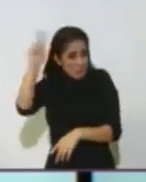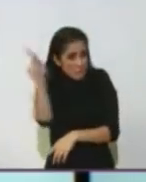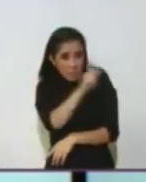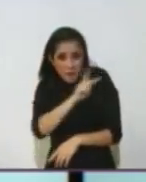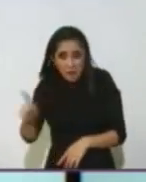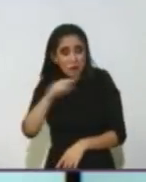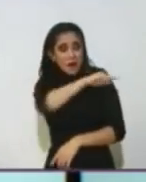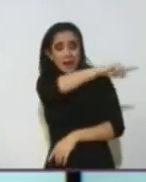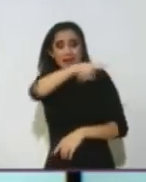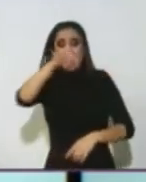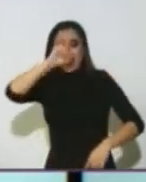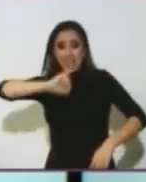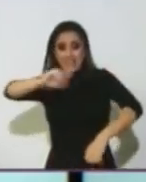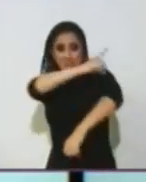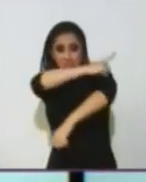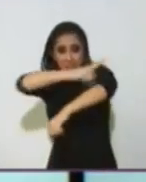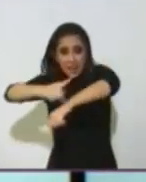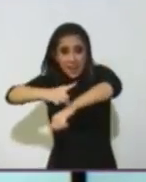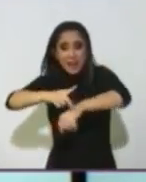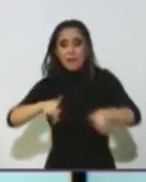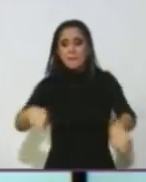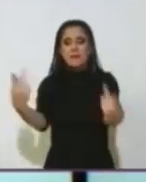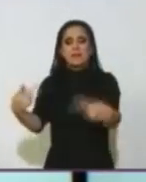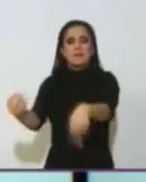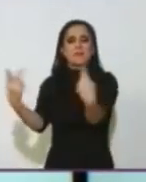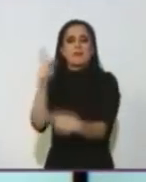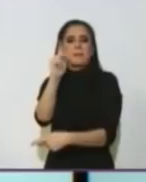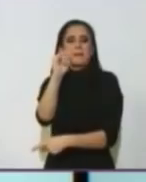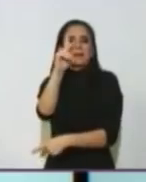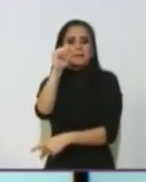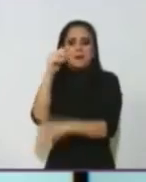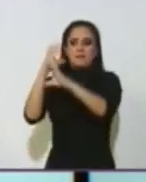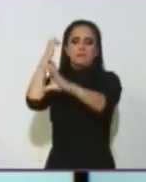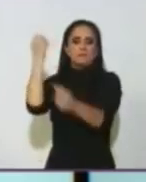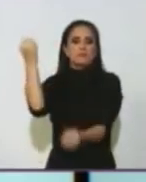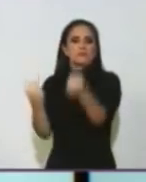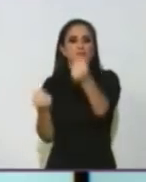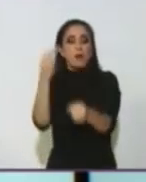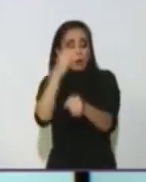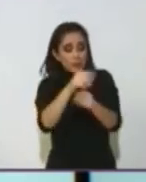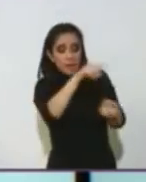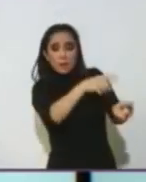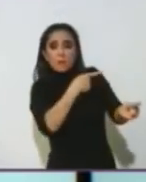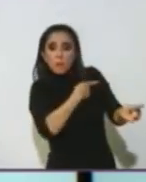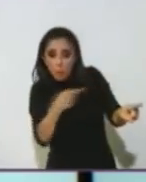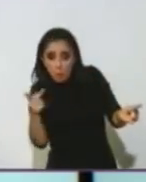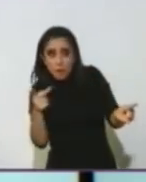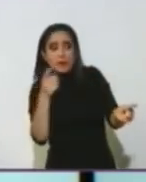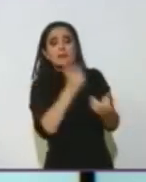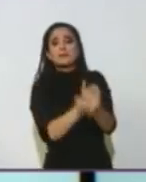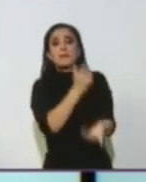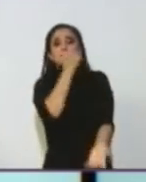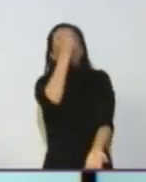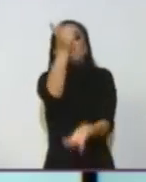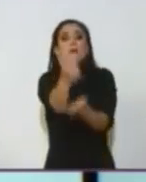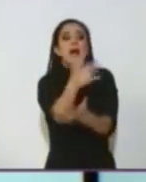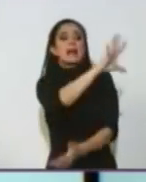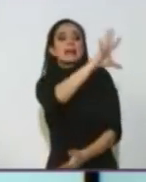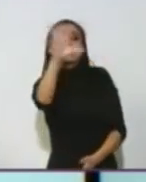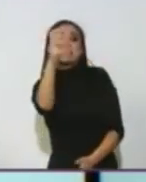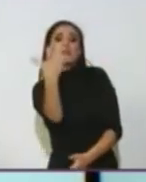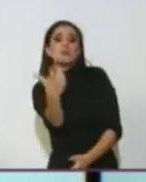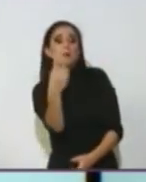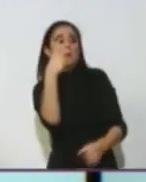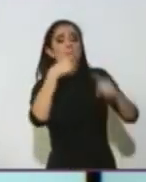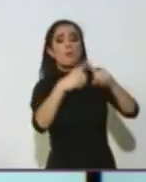delegados nos venden las pipas hoy el que menos tiene es el que paga 500 por ciento más por el agua